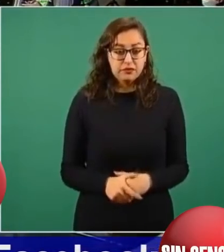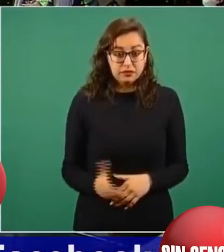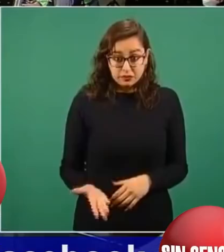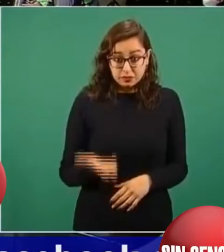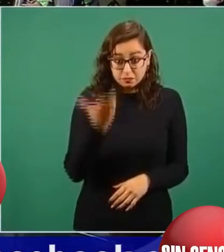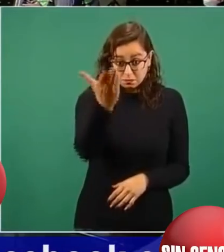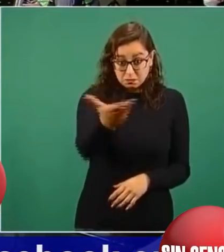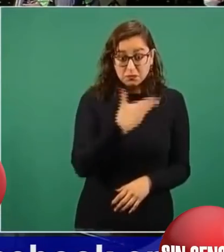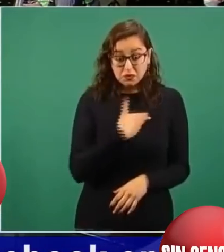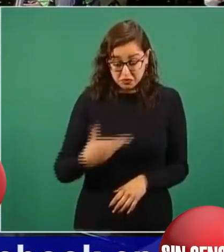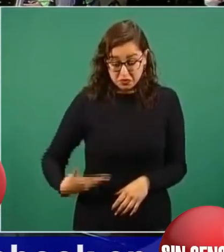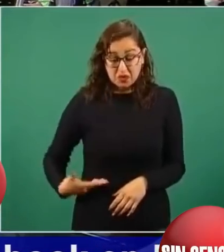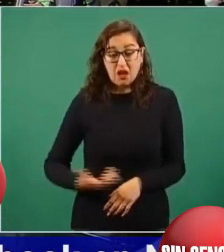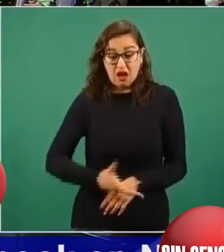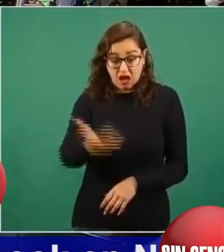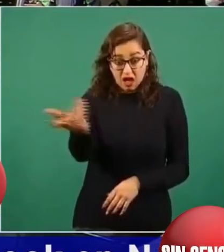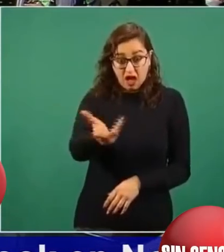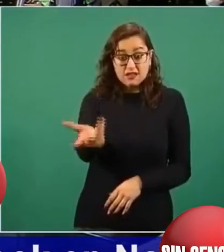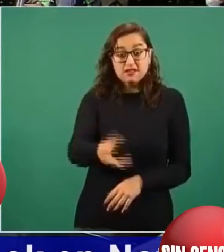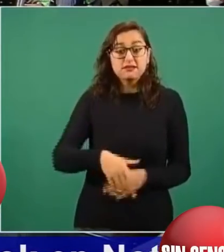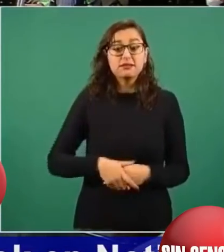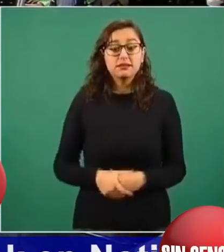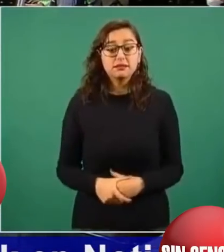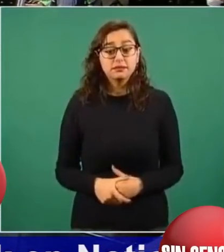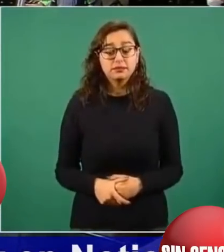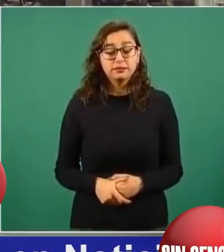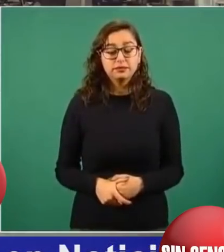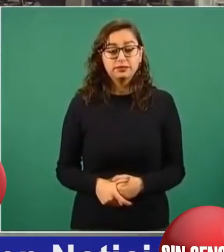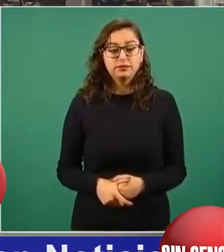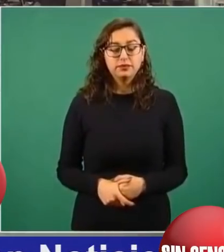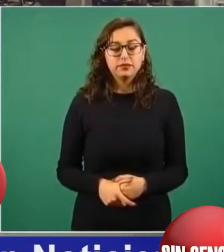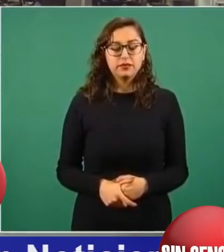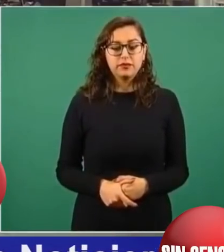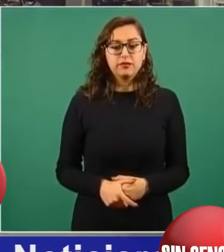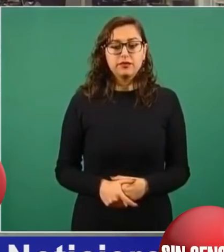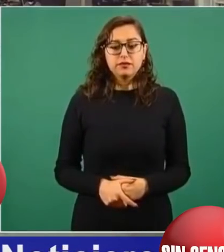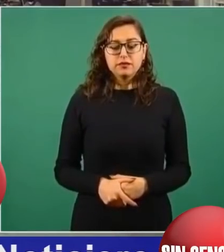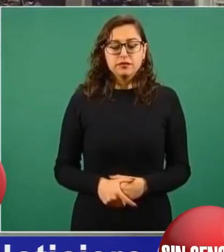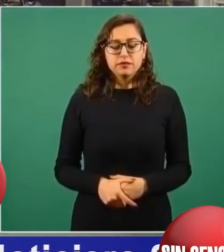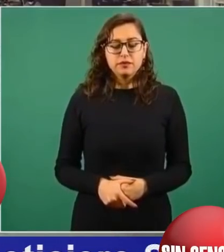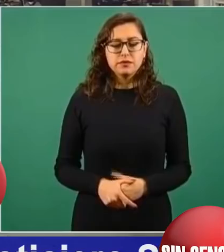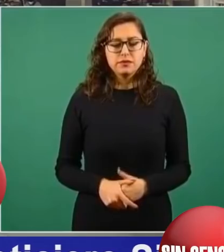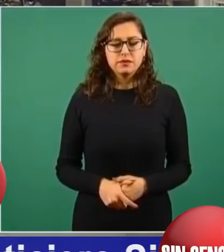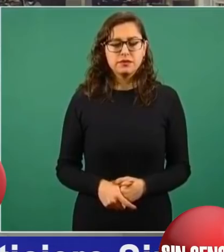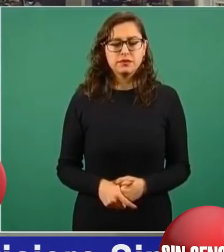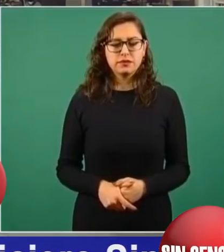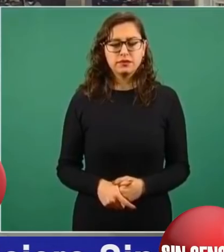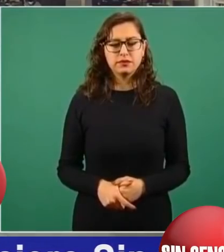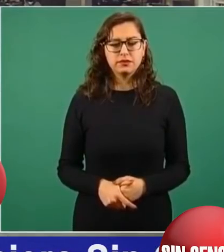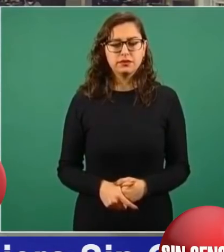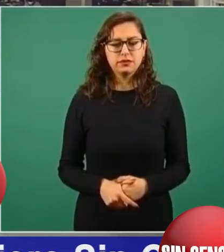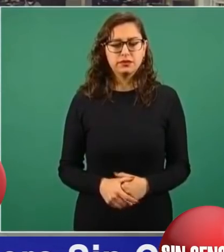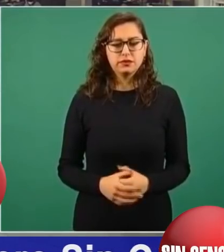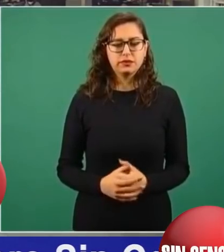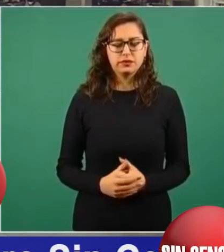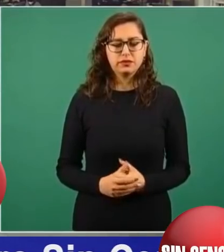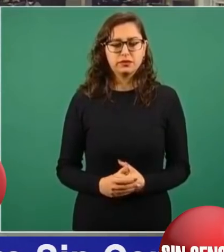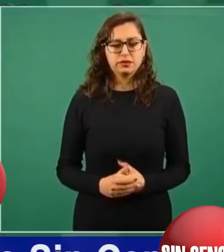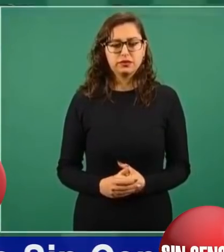señor presidente y qué se está haciendo en aquella autopista? Pues nada más no repetir